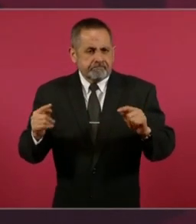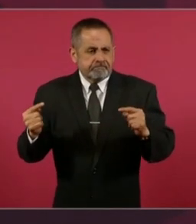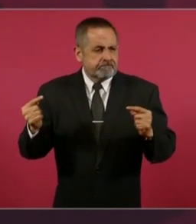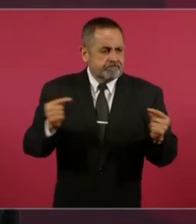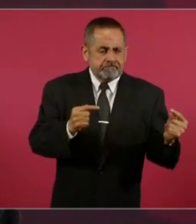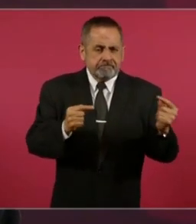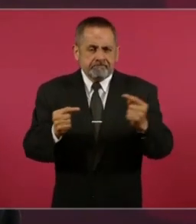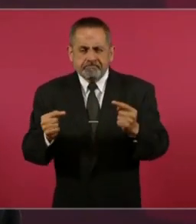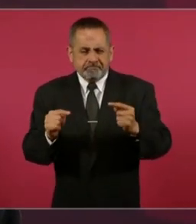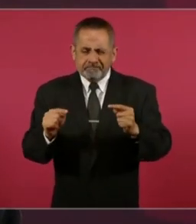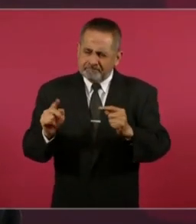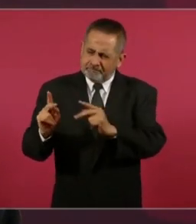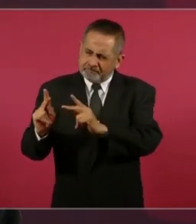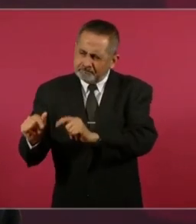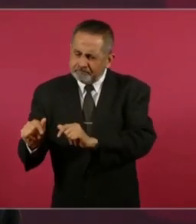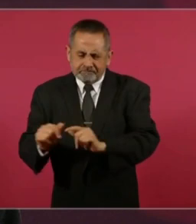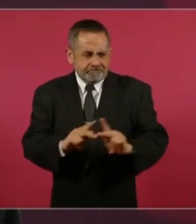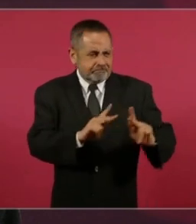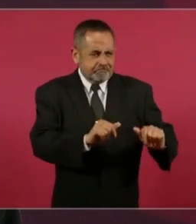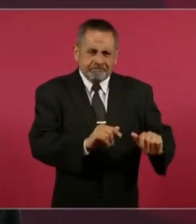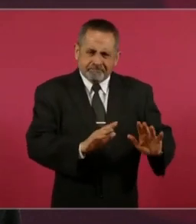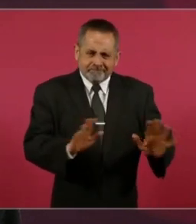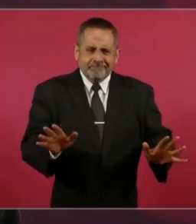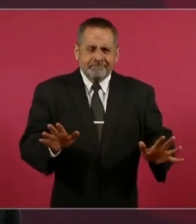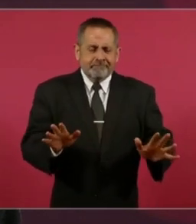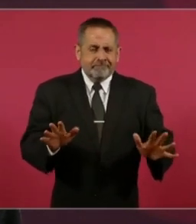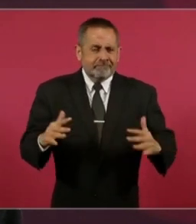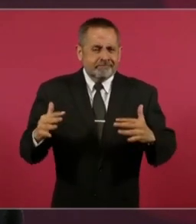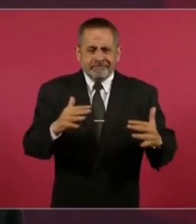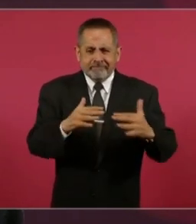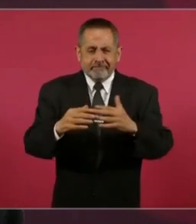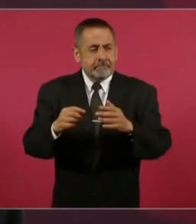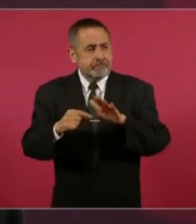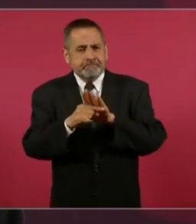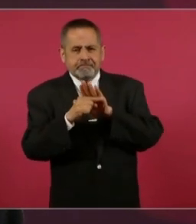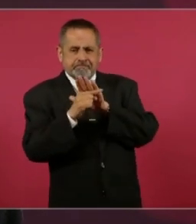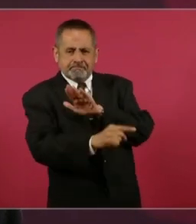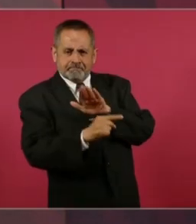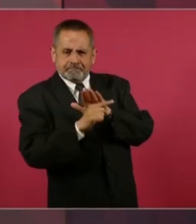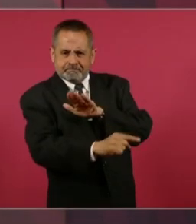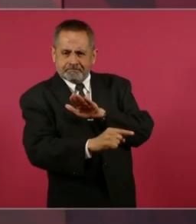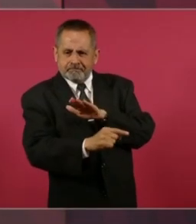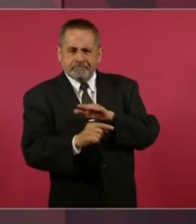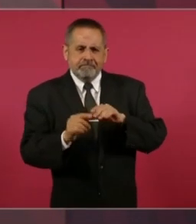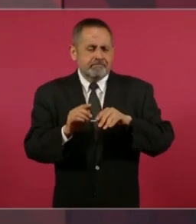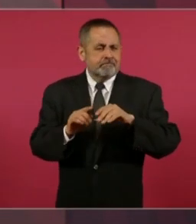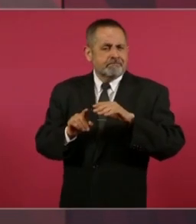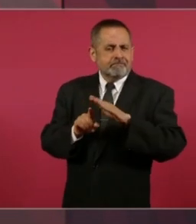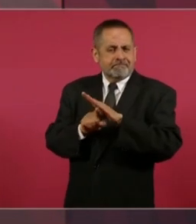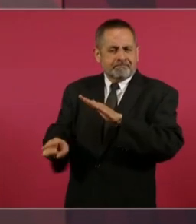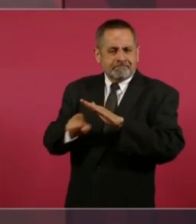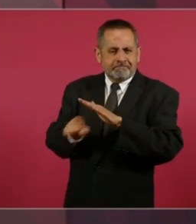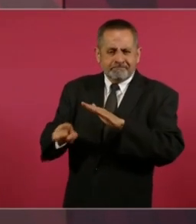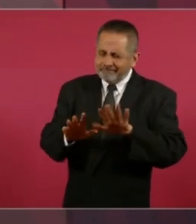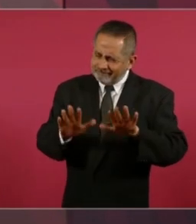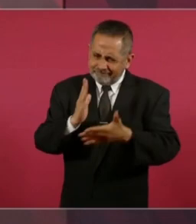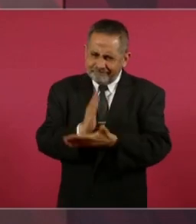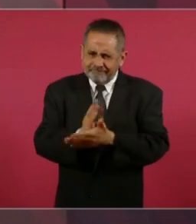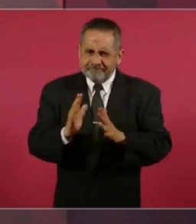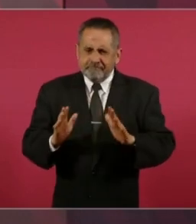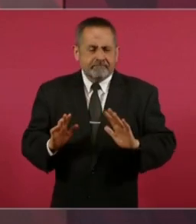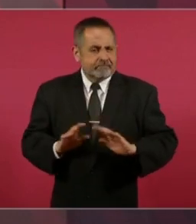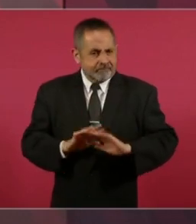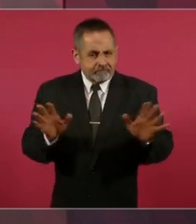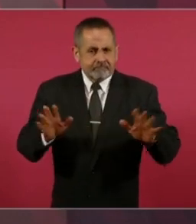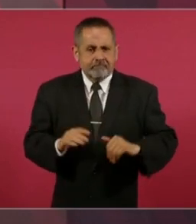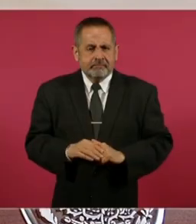las hostilidades el cese a los bombardeos el